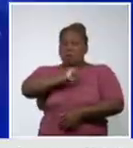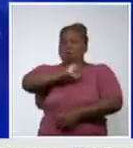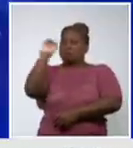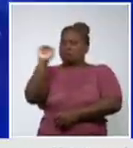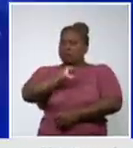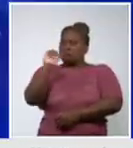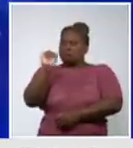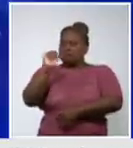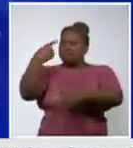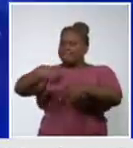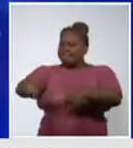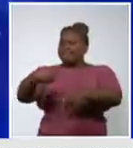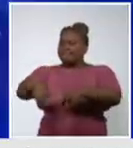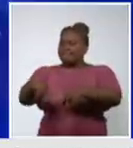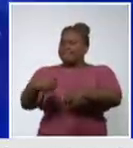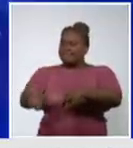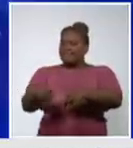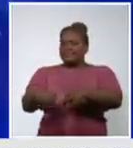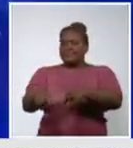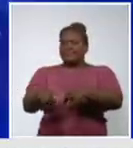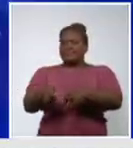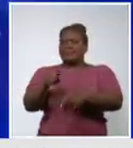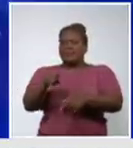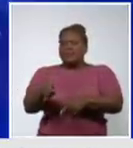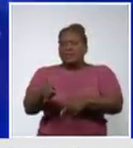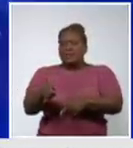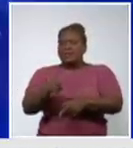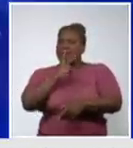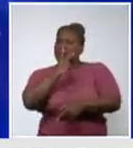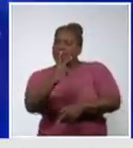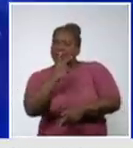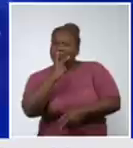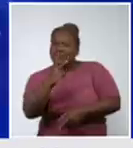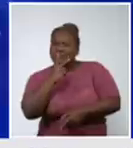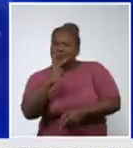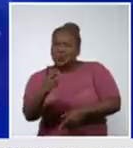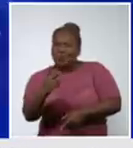además se garantice la calidad de la atención